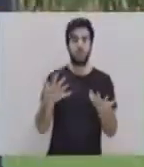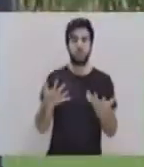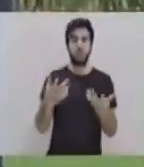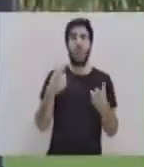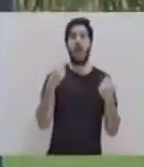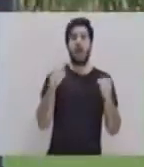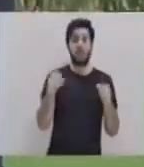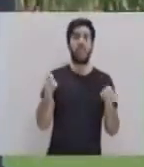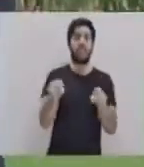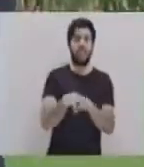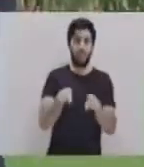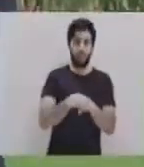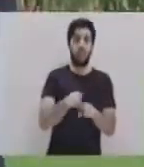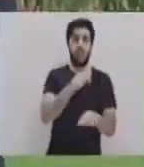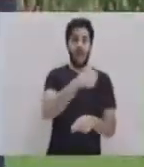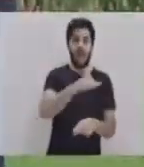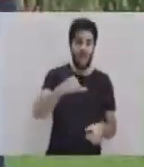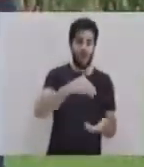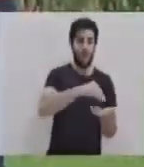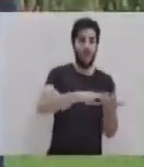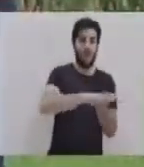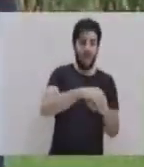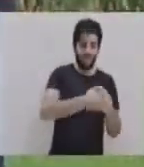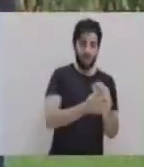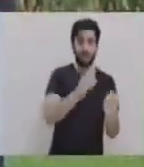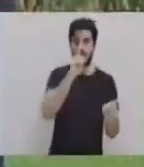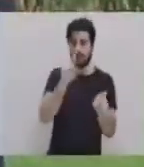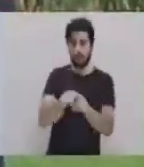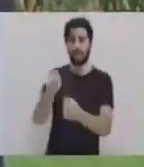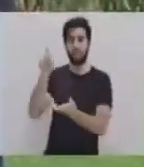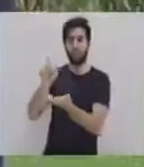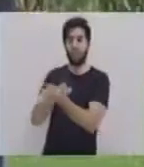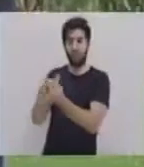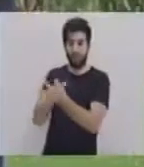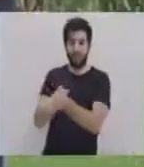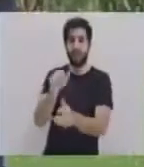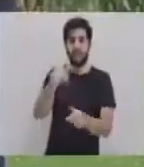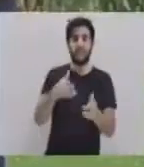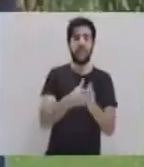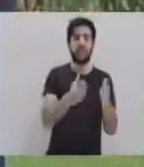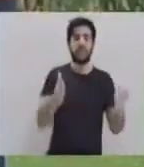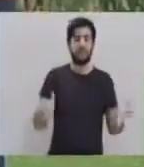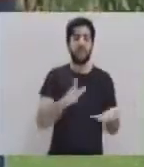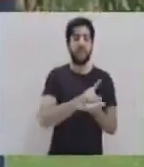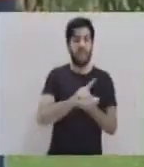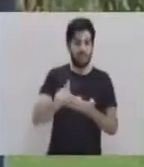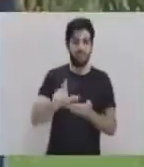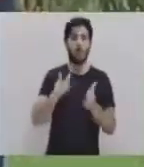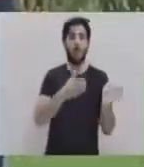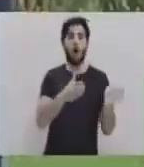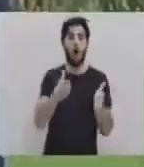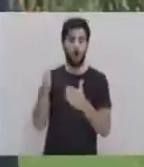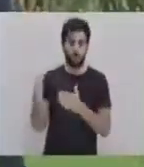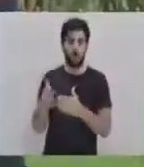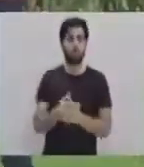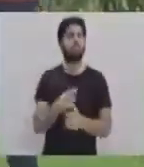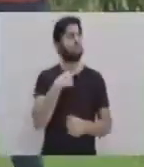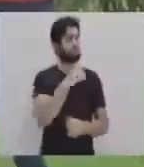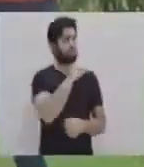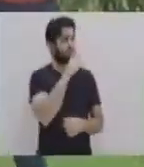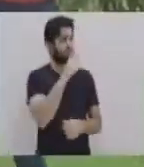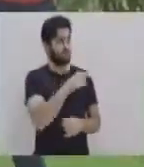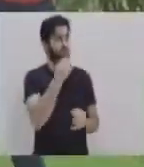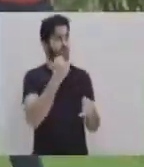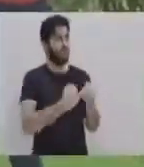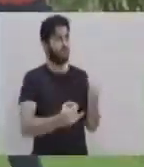Recuerden a todos en casa hacerlo con bastante agua y jabón o utilizar alcohol en gel y mantener su lugar de trabajo bien limpio y ordenado.